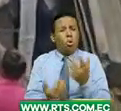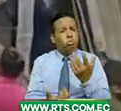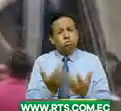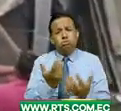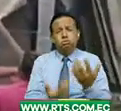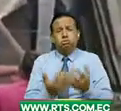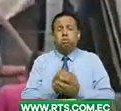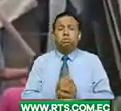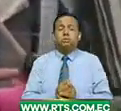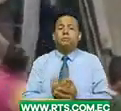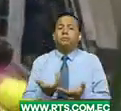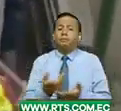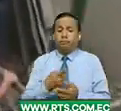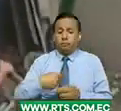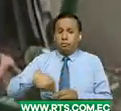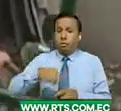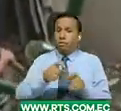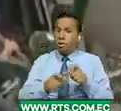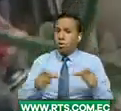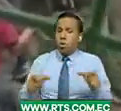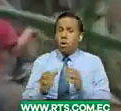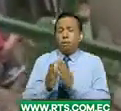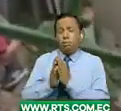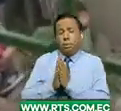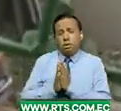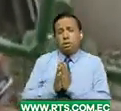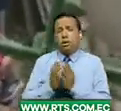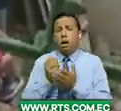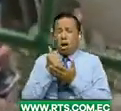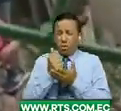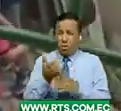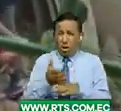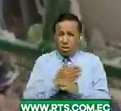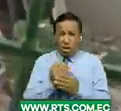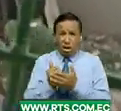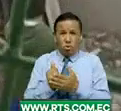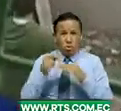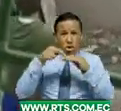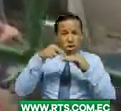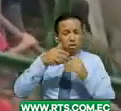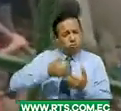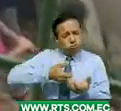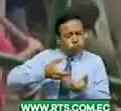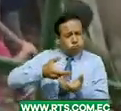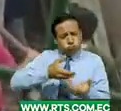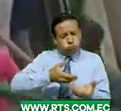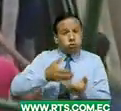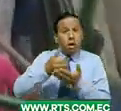que también lo hacen personas que subieron en el techo apagando el fuego en la parte posterior de esta vivienda.